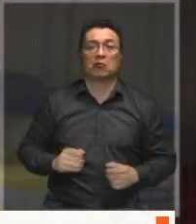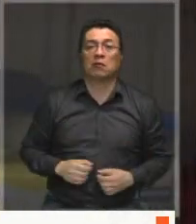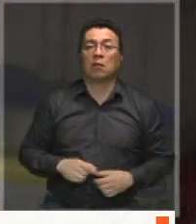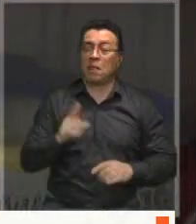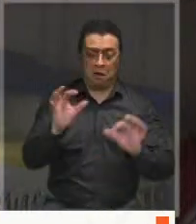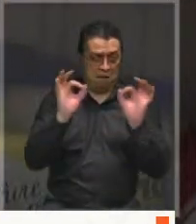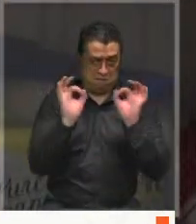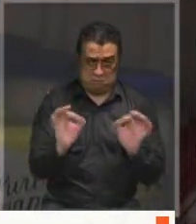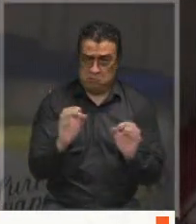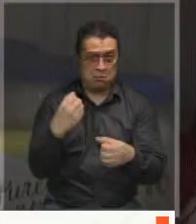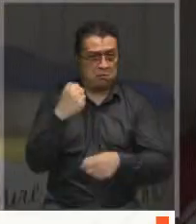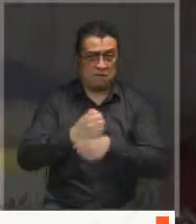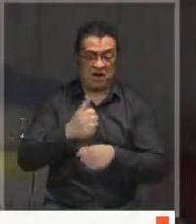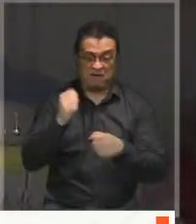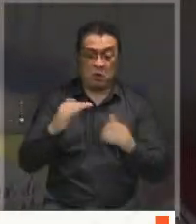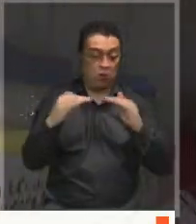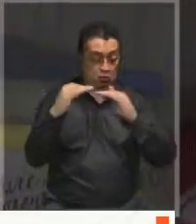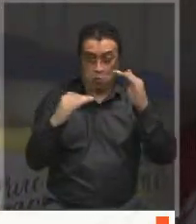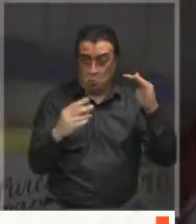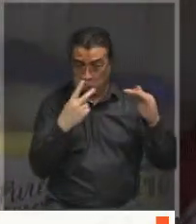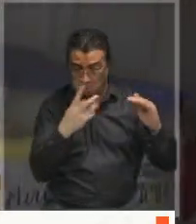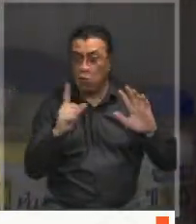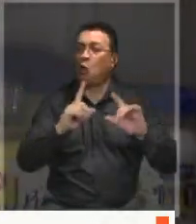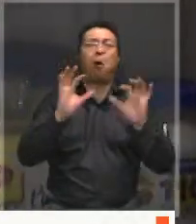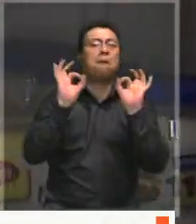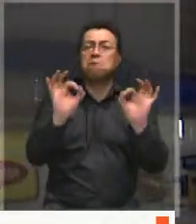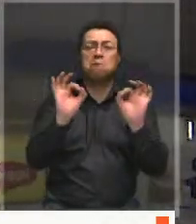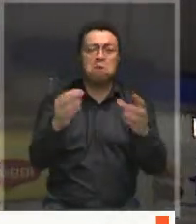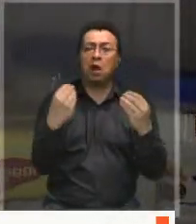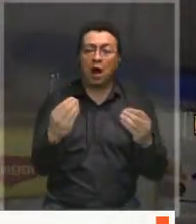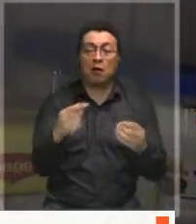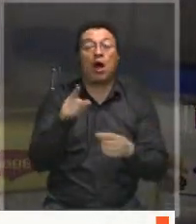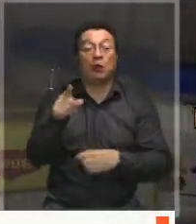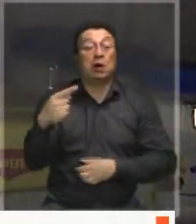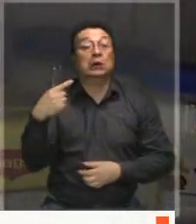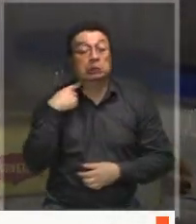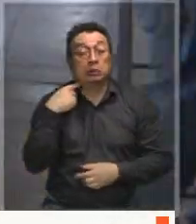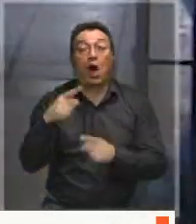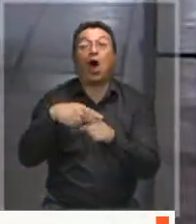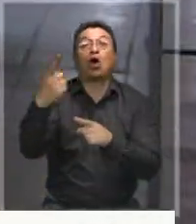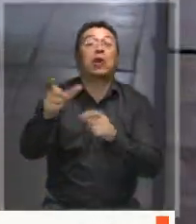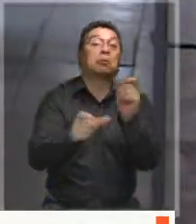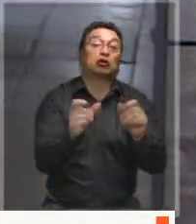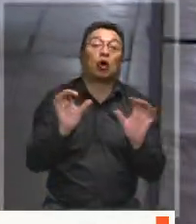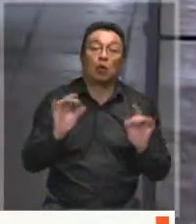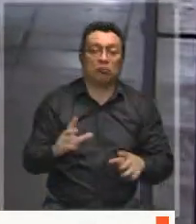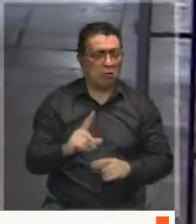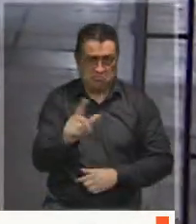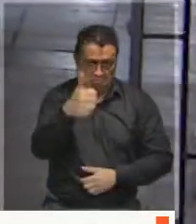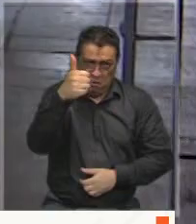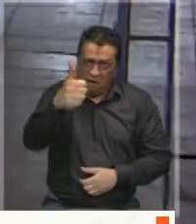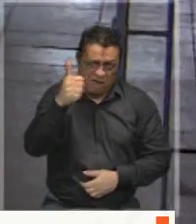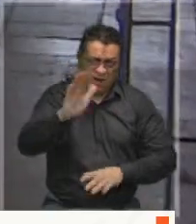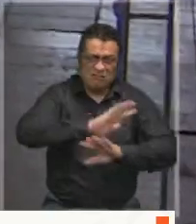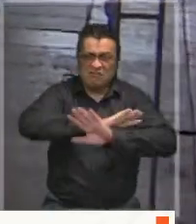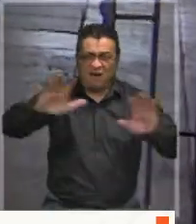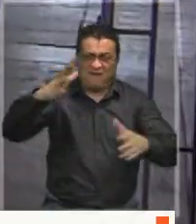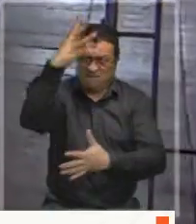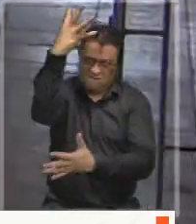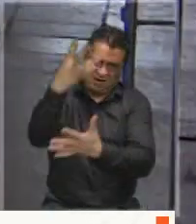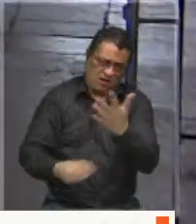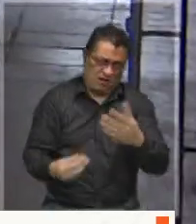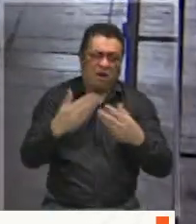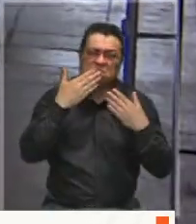aunque parezca injusto, pero actuó muy bien. Como le pasó a él, le podía pasar a otra persona. Bien, me parece. Ya está bueno ya que eliminen ya todo